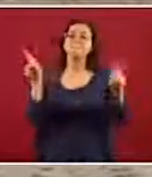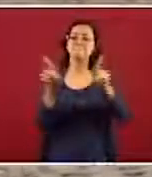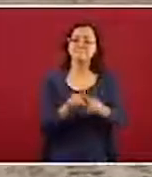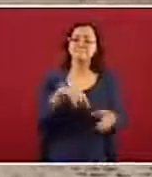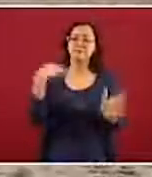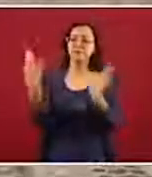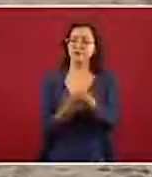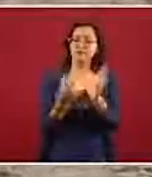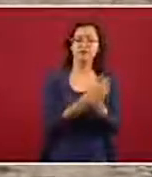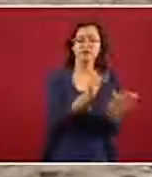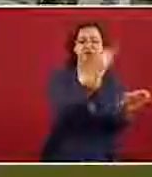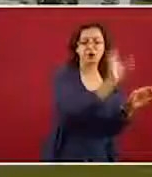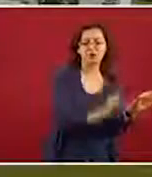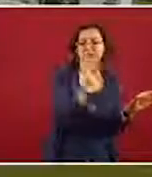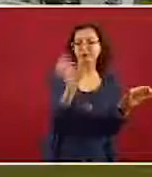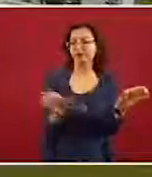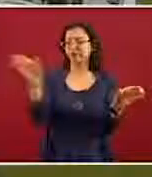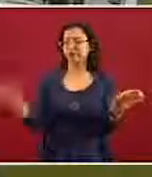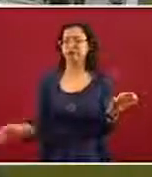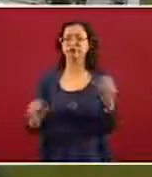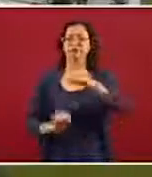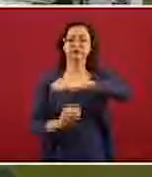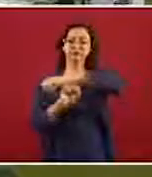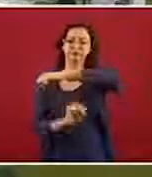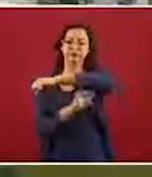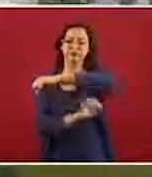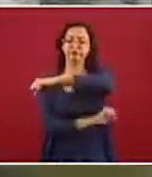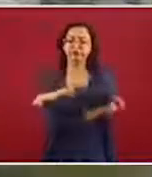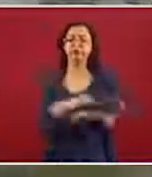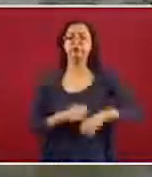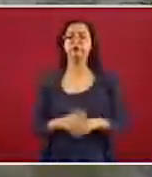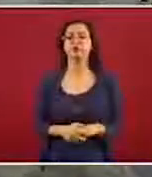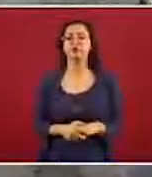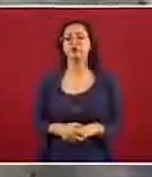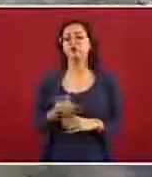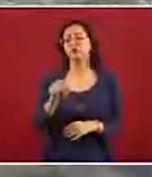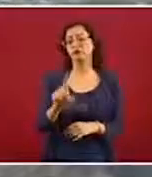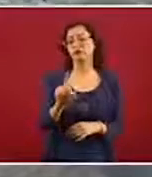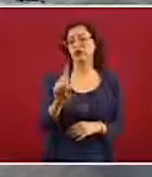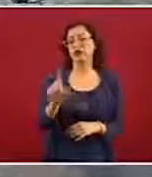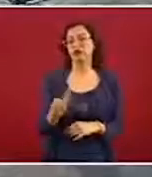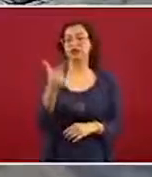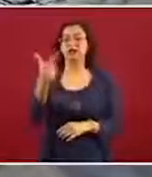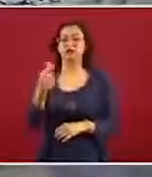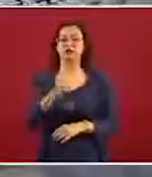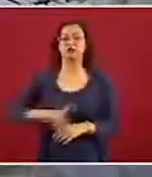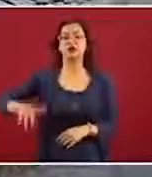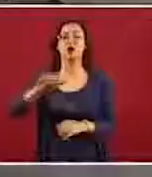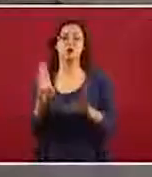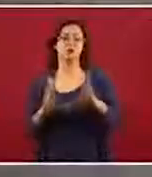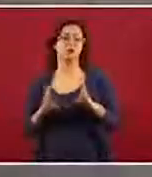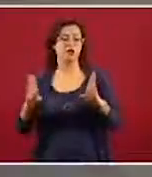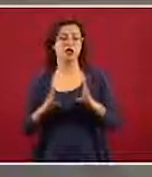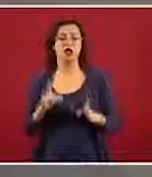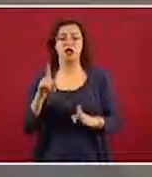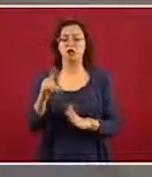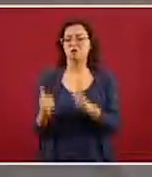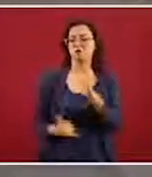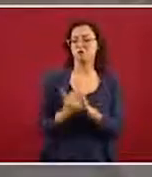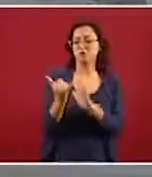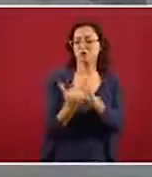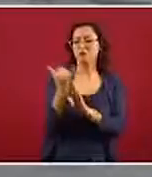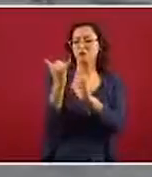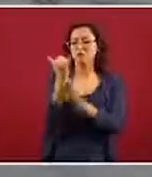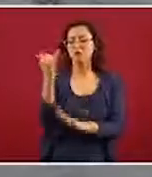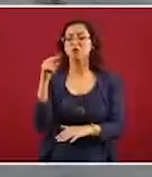pilas, columnas y arcos. En la construcción del complejo logístico de la 37 Zona Militar, se llevan a cabo trabajos de conformación de